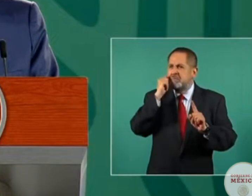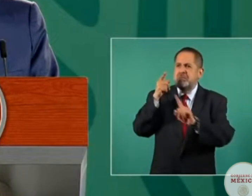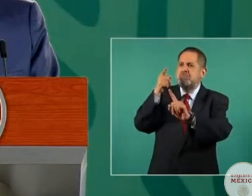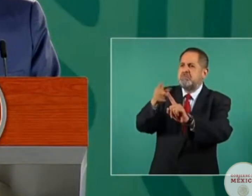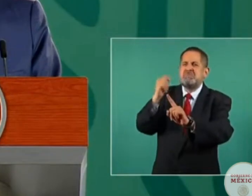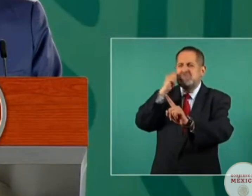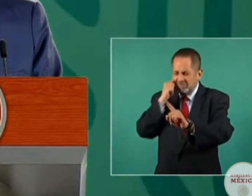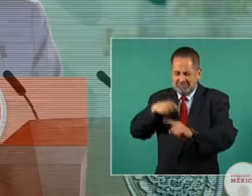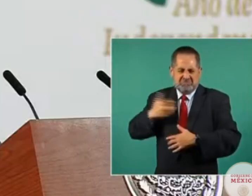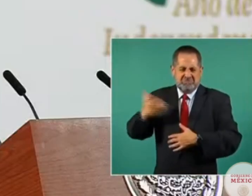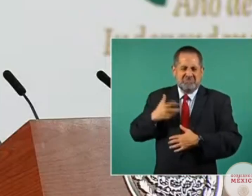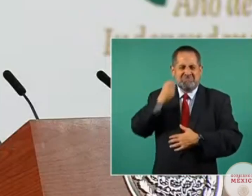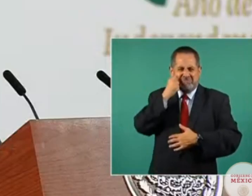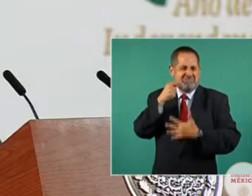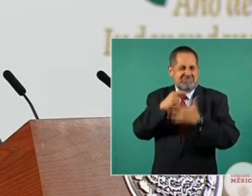No,